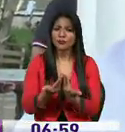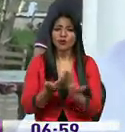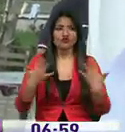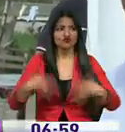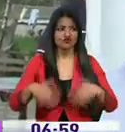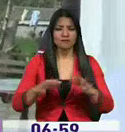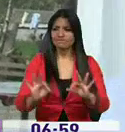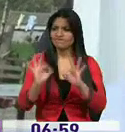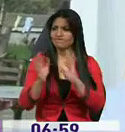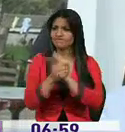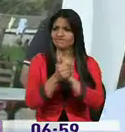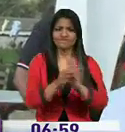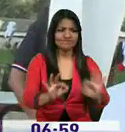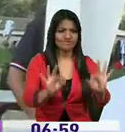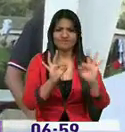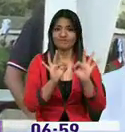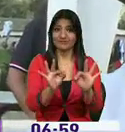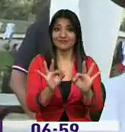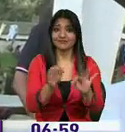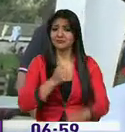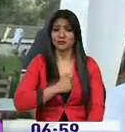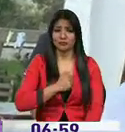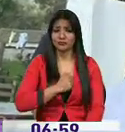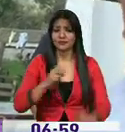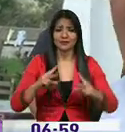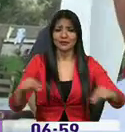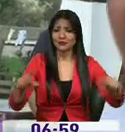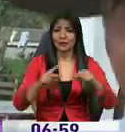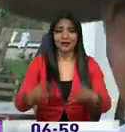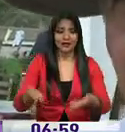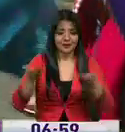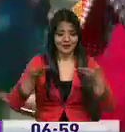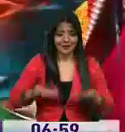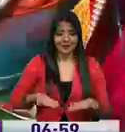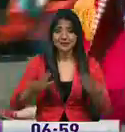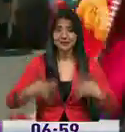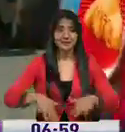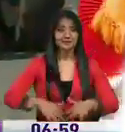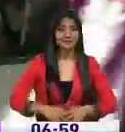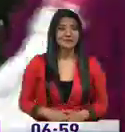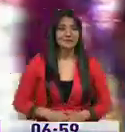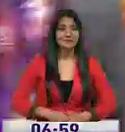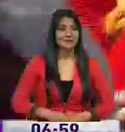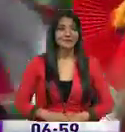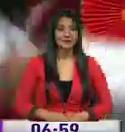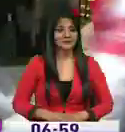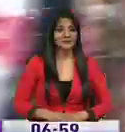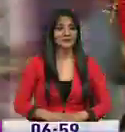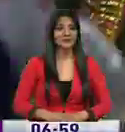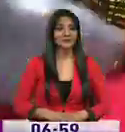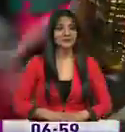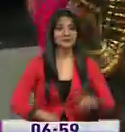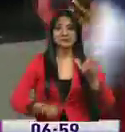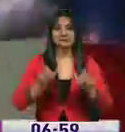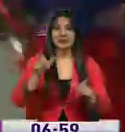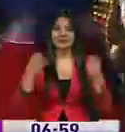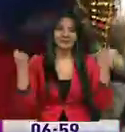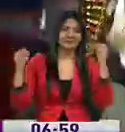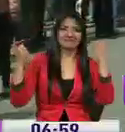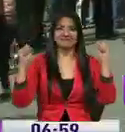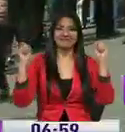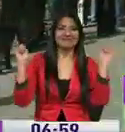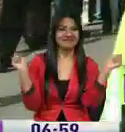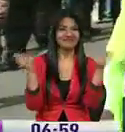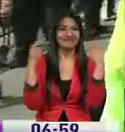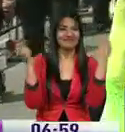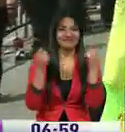lo que tenemos, lo que prácticamente la naturaleza nos ha dado. La algarabía no faltó en esta celebración,